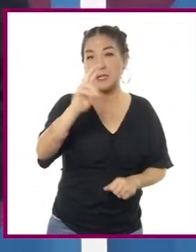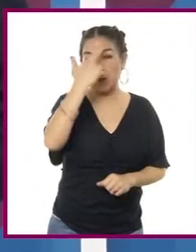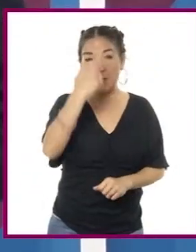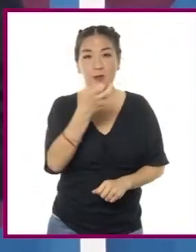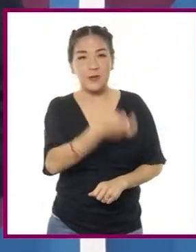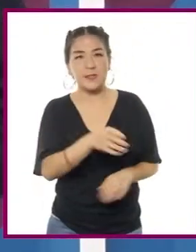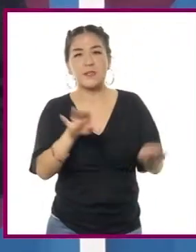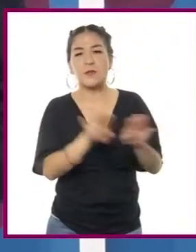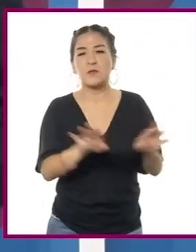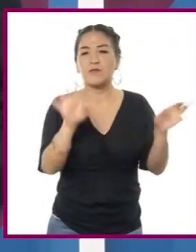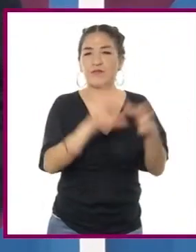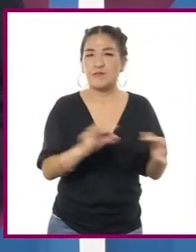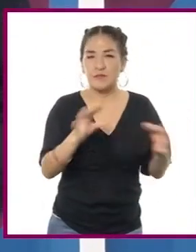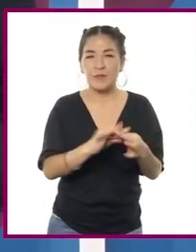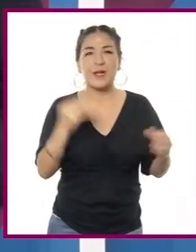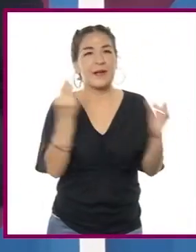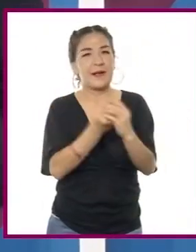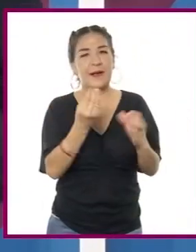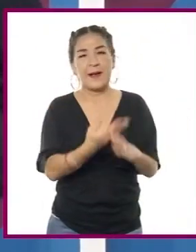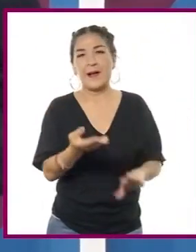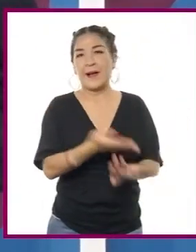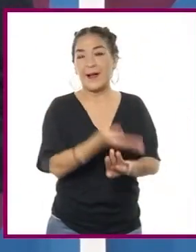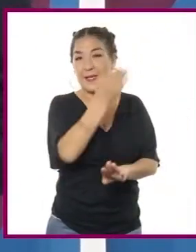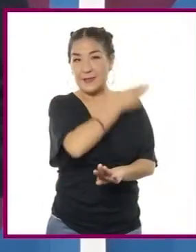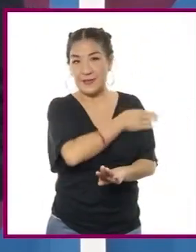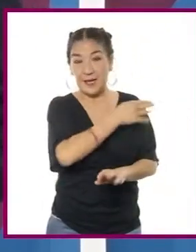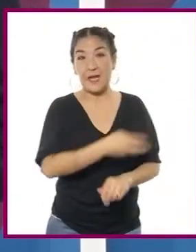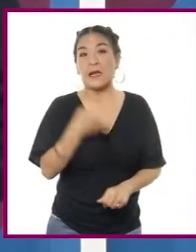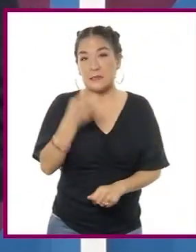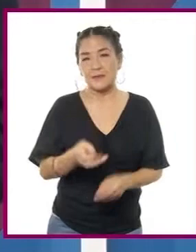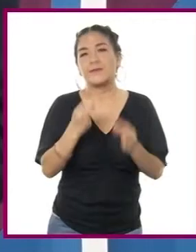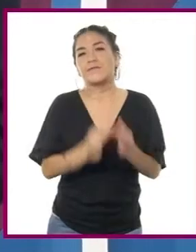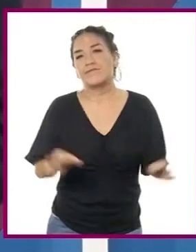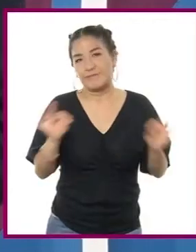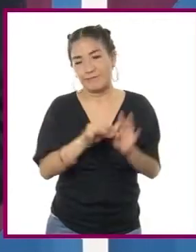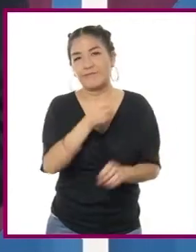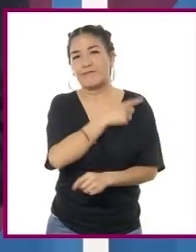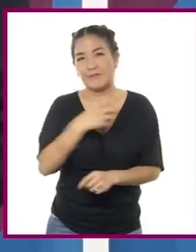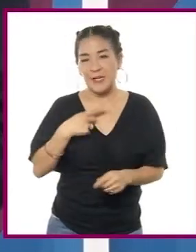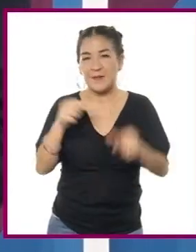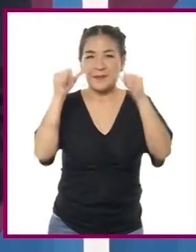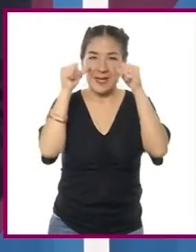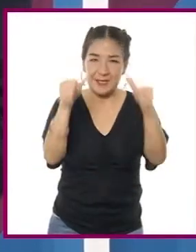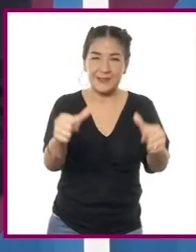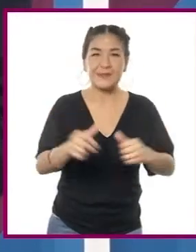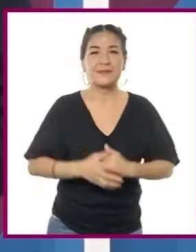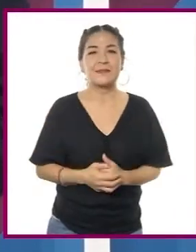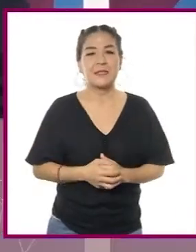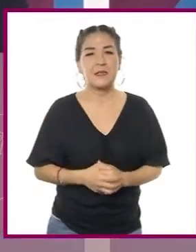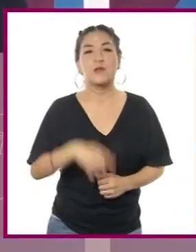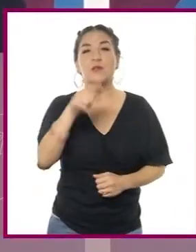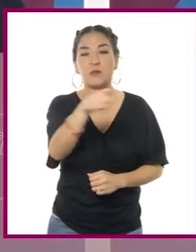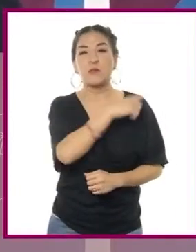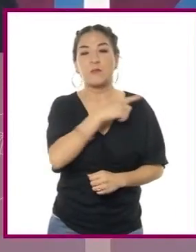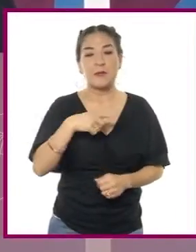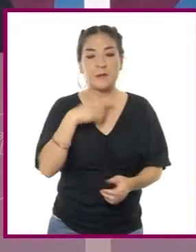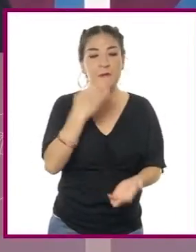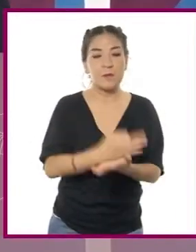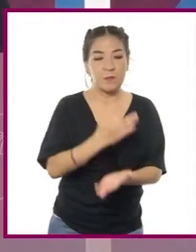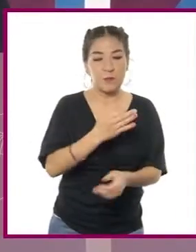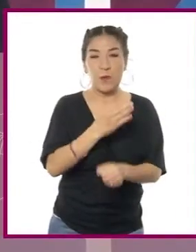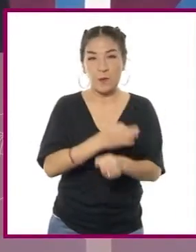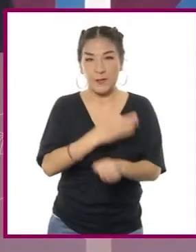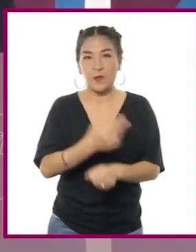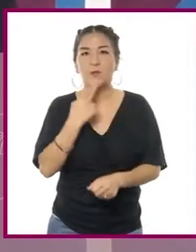que se planteó la sesión anterior. Por ello, es importante que presten mucha atención. Tengan a la mano su libro de